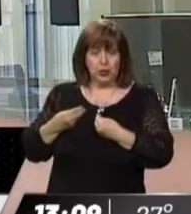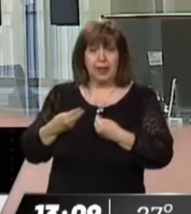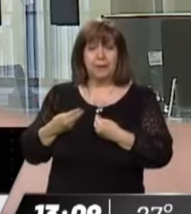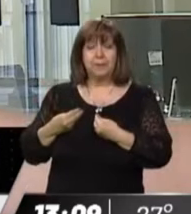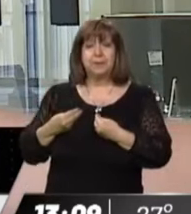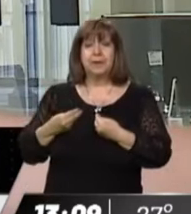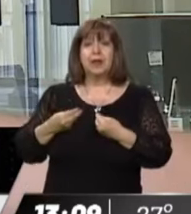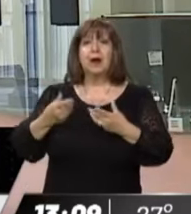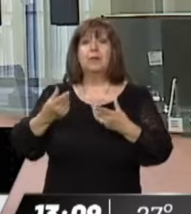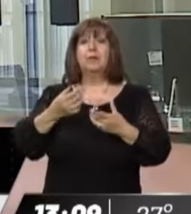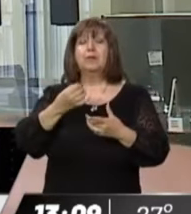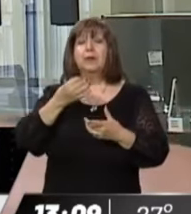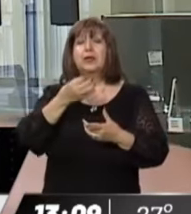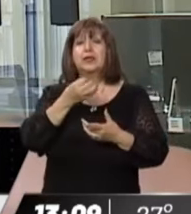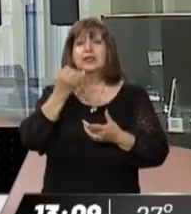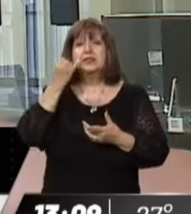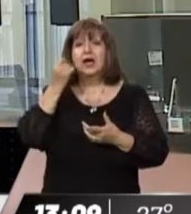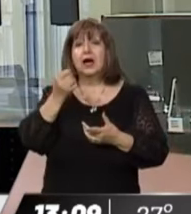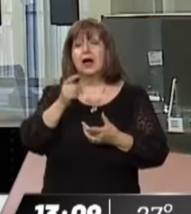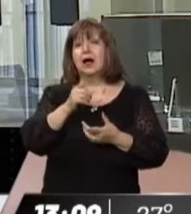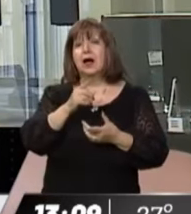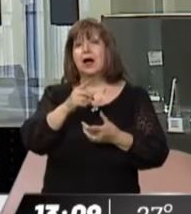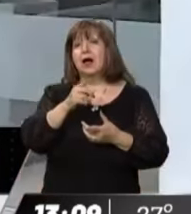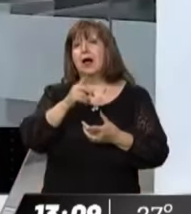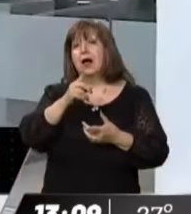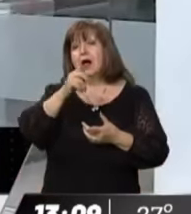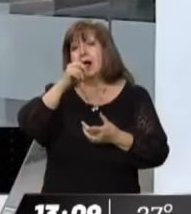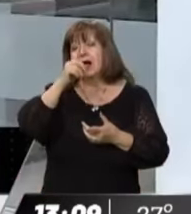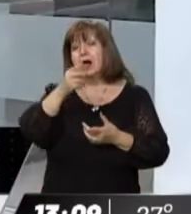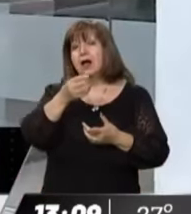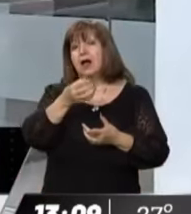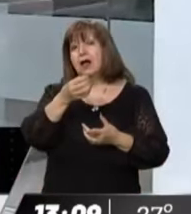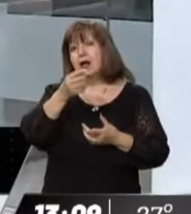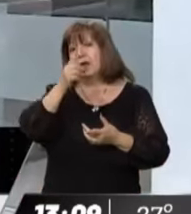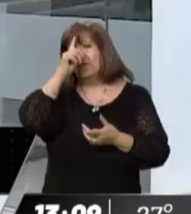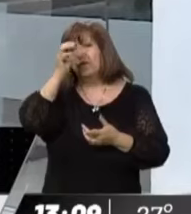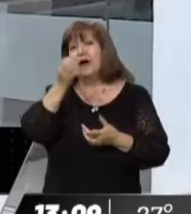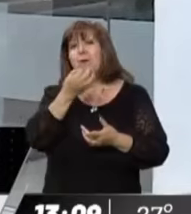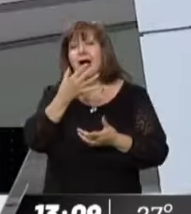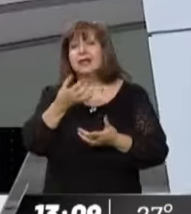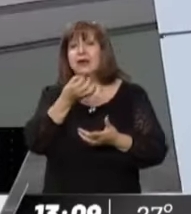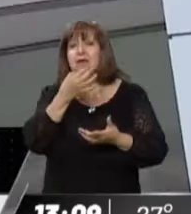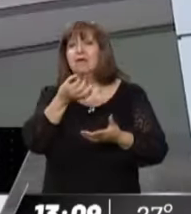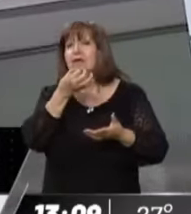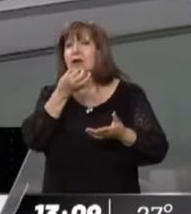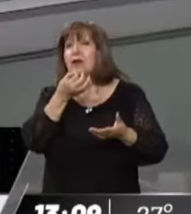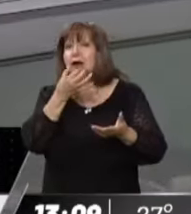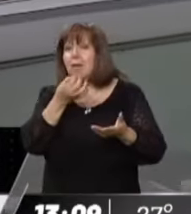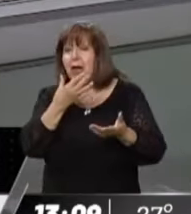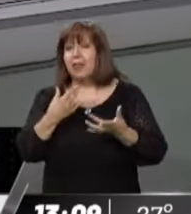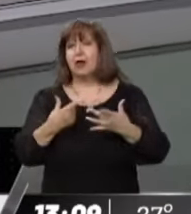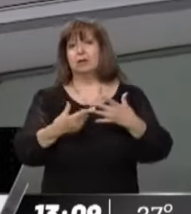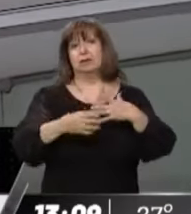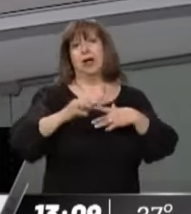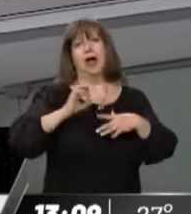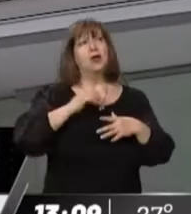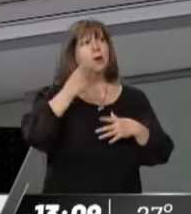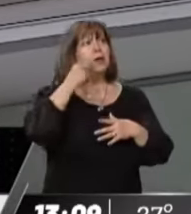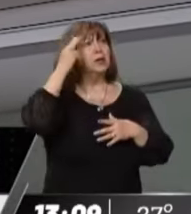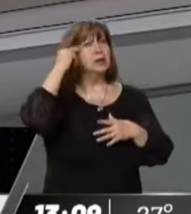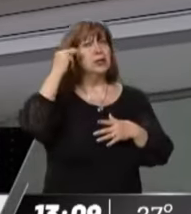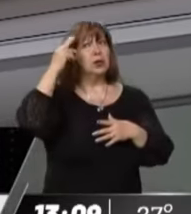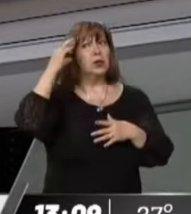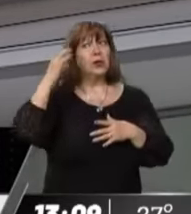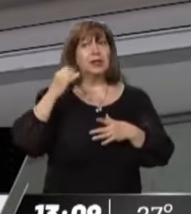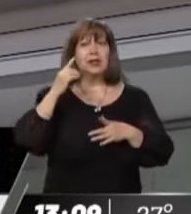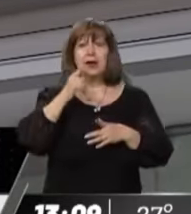medicamento venta libre de la farmacia con todas las consecuencia que esto ocasiona que ya lo ocasionó en la década del 90 al principio de la década 90 sucedió